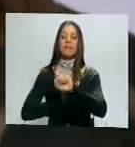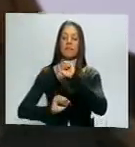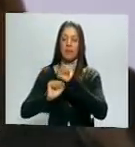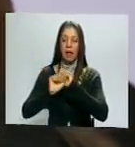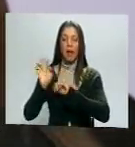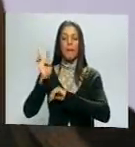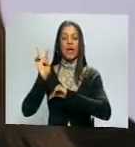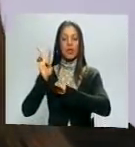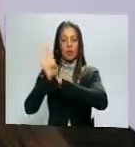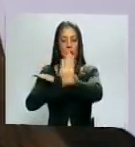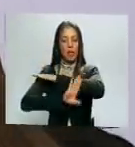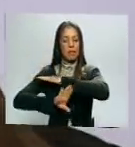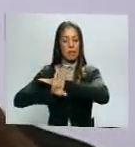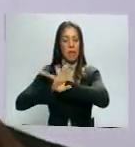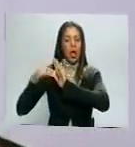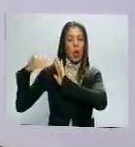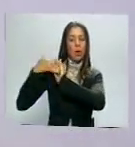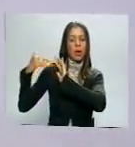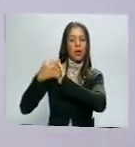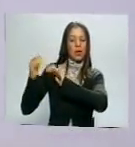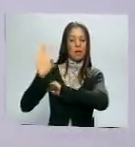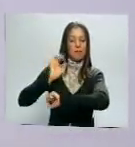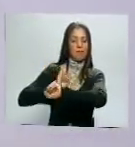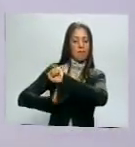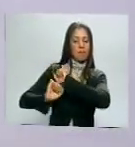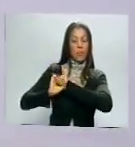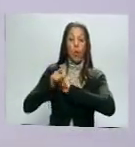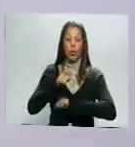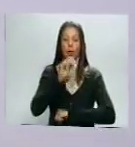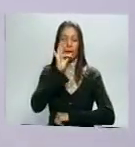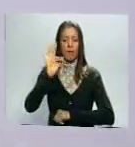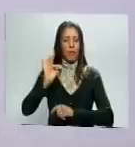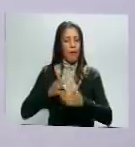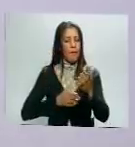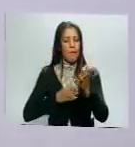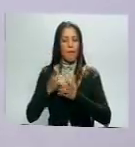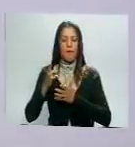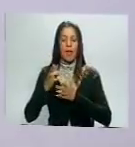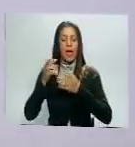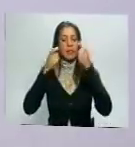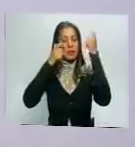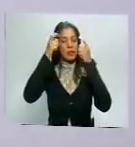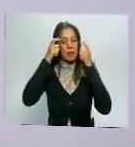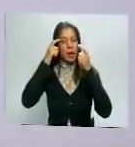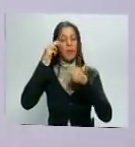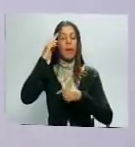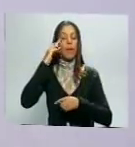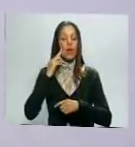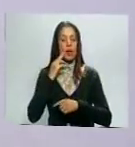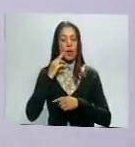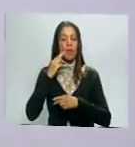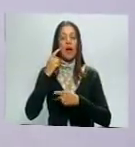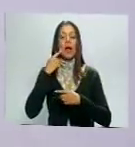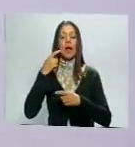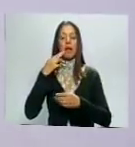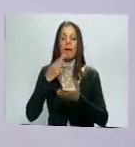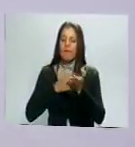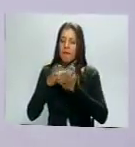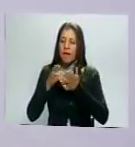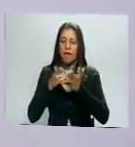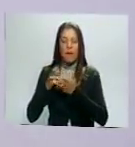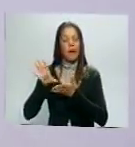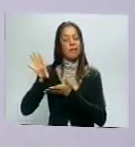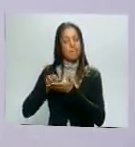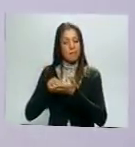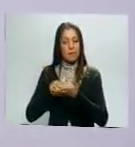de Venezuela frente a todo tipo de amenazas. Jura usted ser fiel al legado de nuestros libertadores, de nuestro padre libertador,